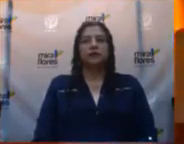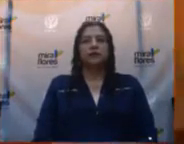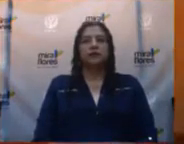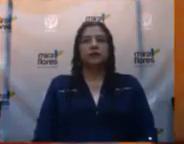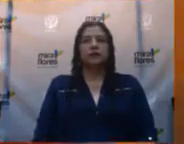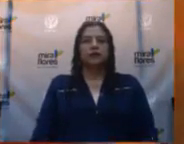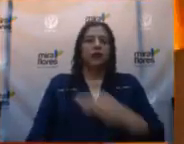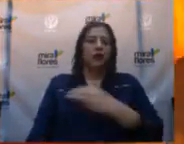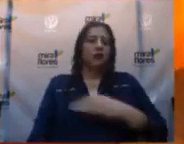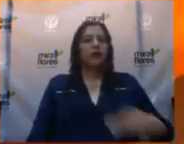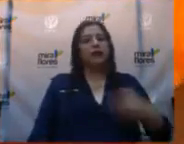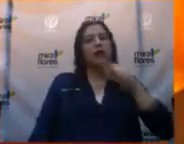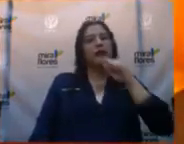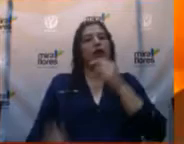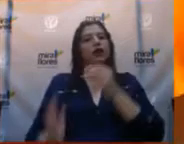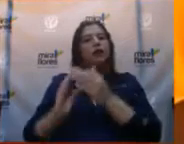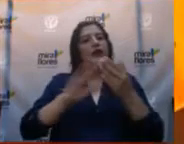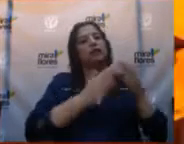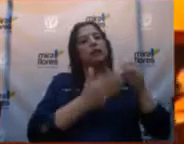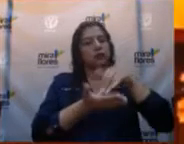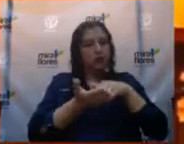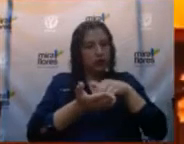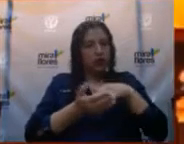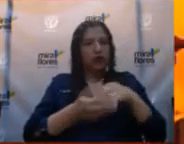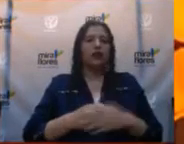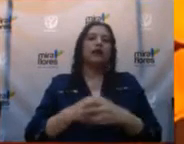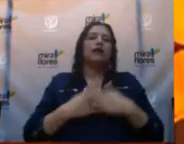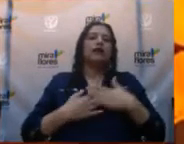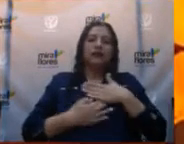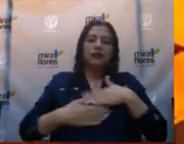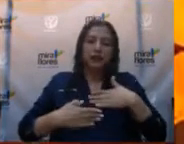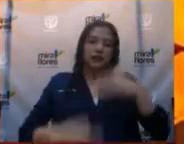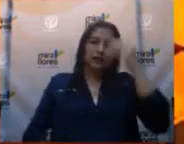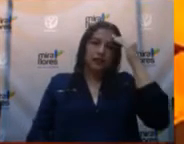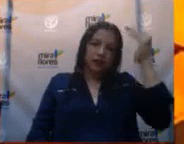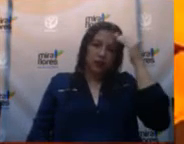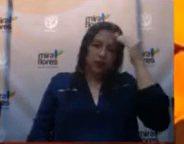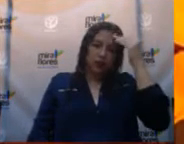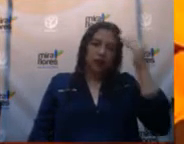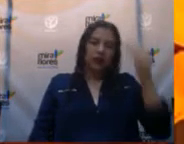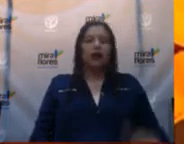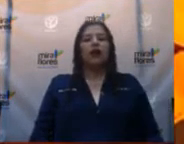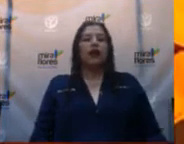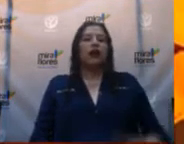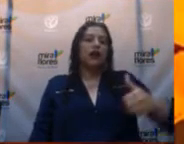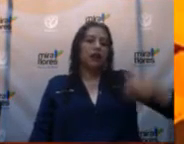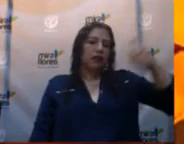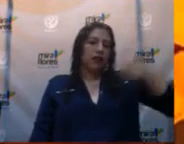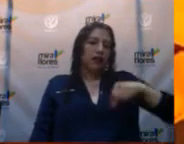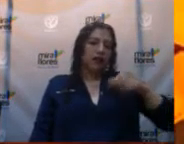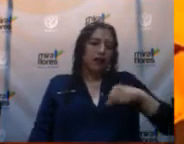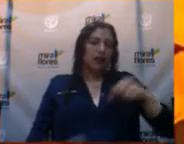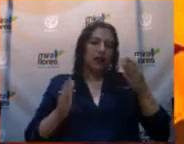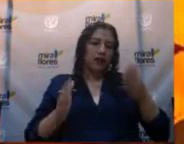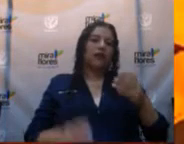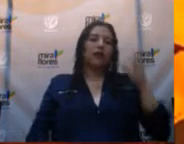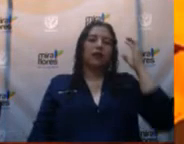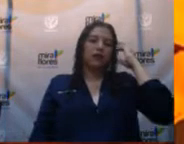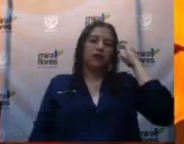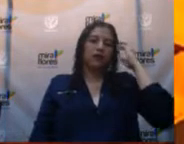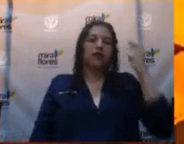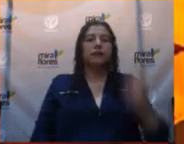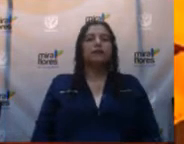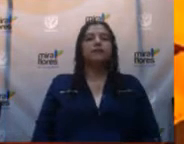La ministra de la Mujer y Poblaciones Vulnerables se complace en saludar al señor doctor Jorge Muñoz Wells, alcalde de la